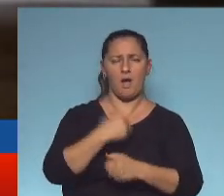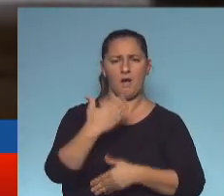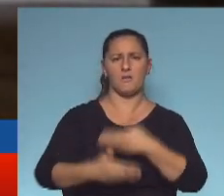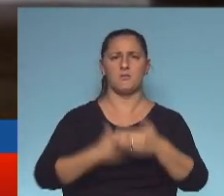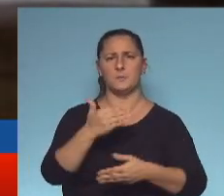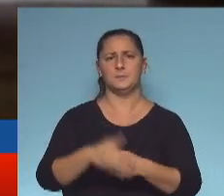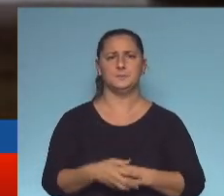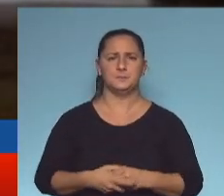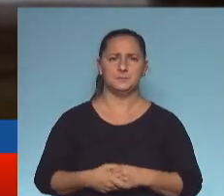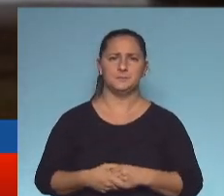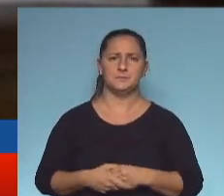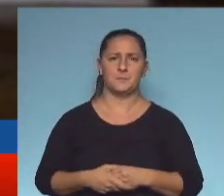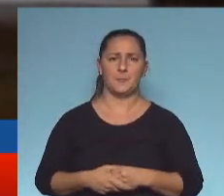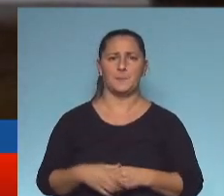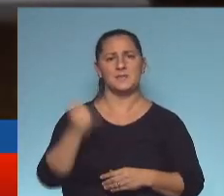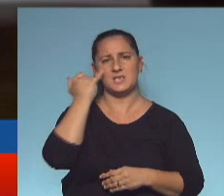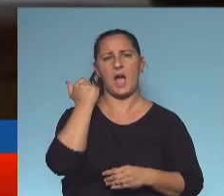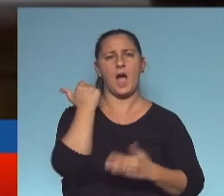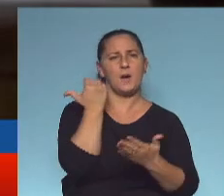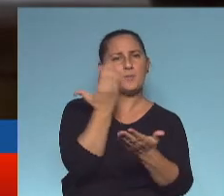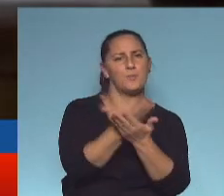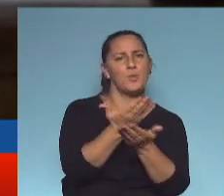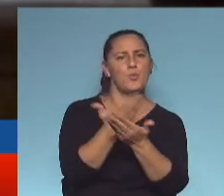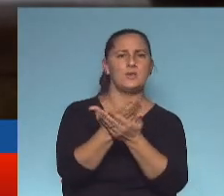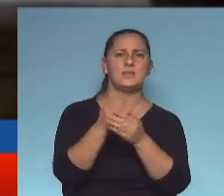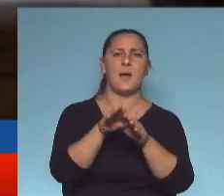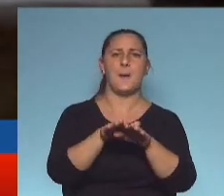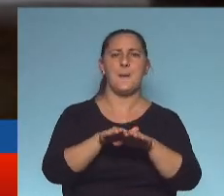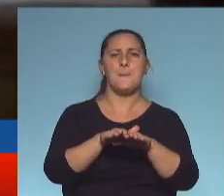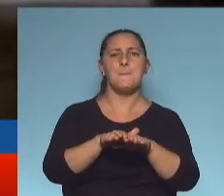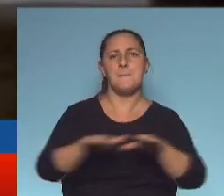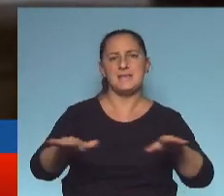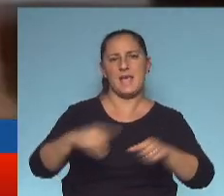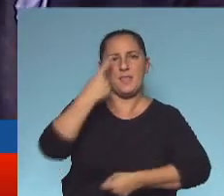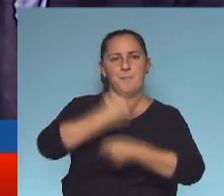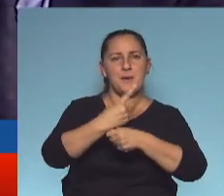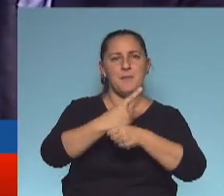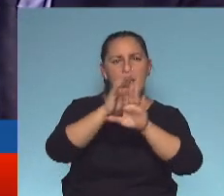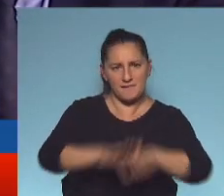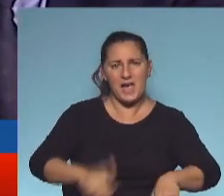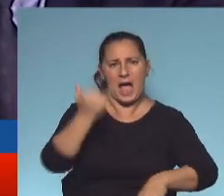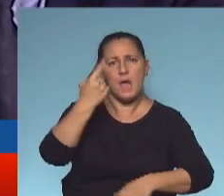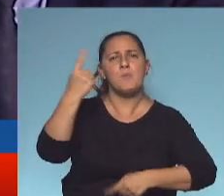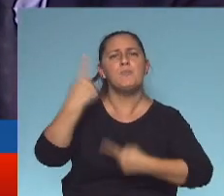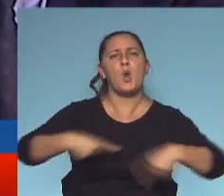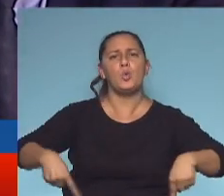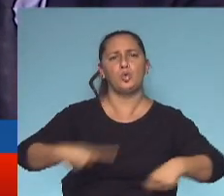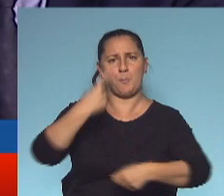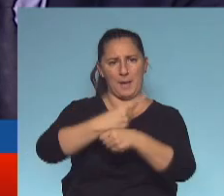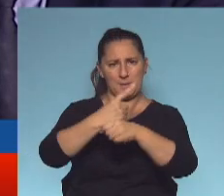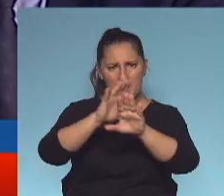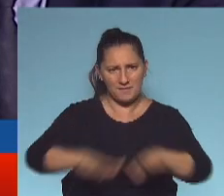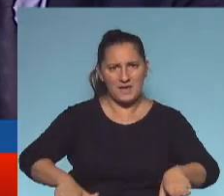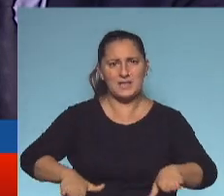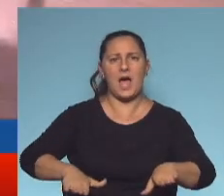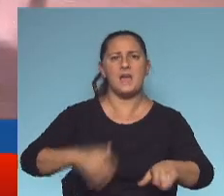hecho una oferta de participar en una mesa de primera infancia, porque tenemos productos para primera infancia y hay acciones